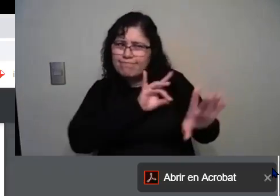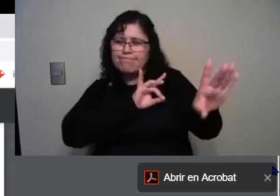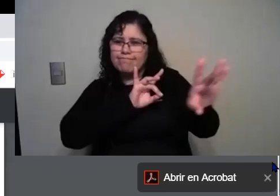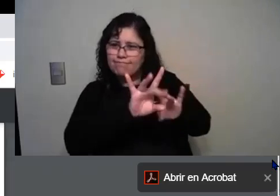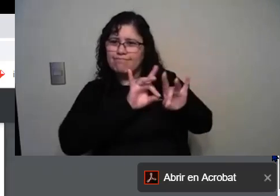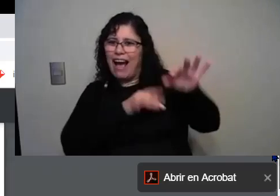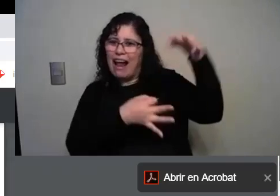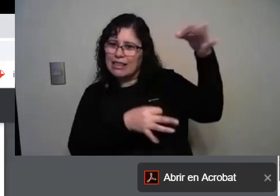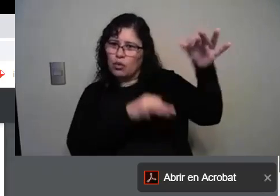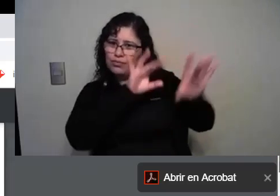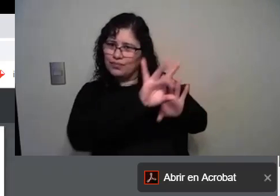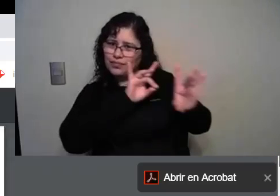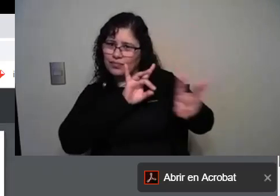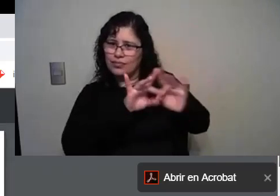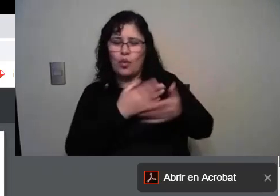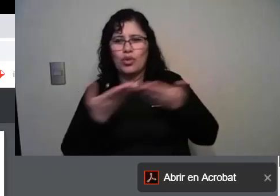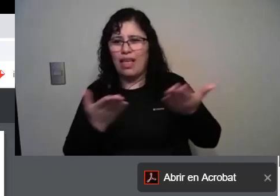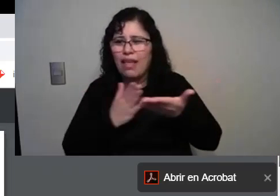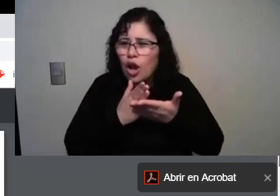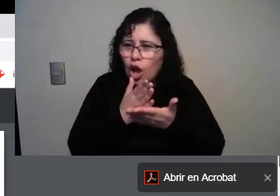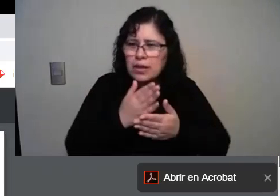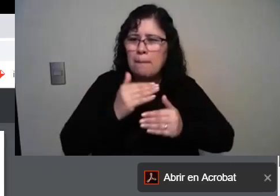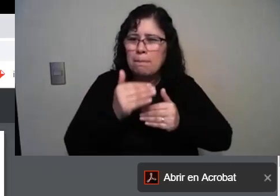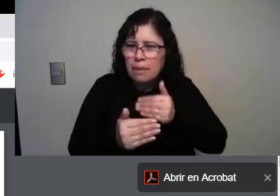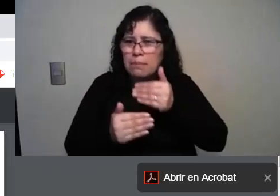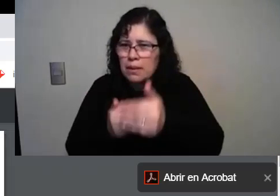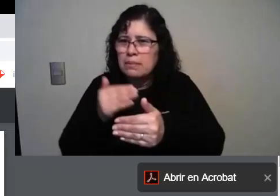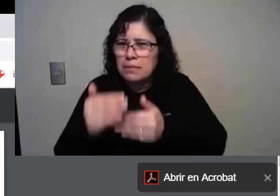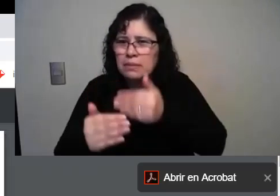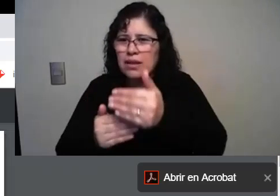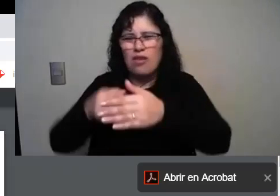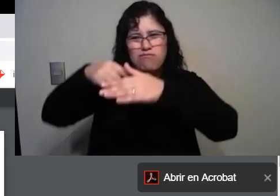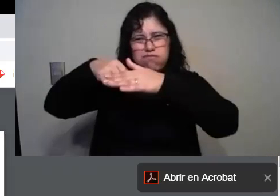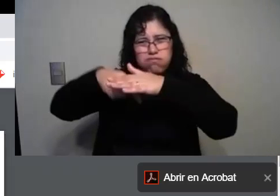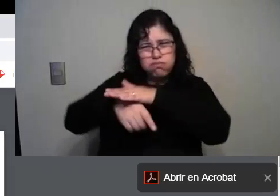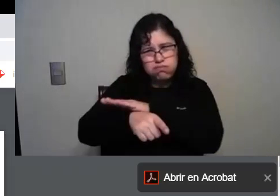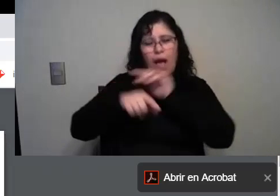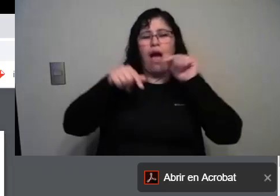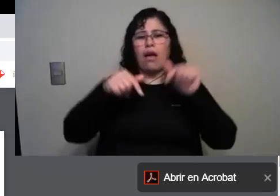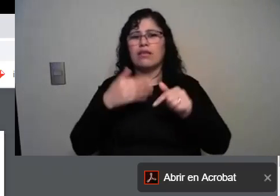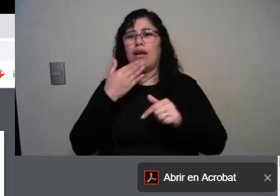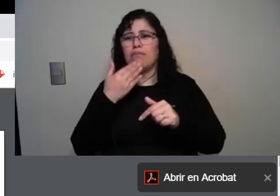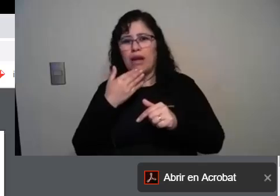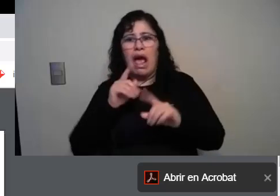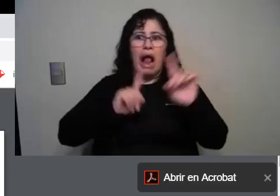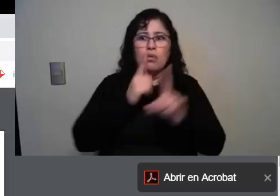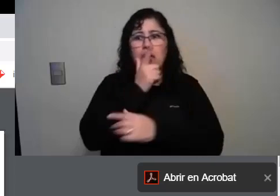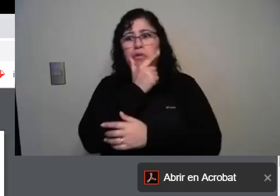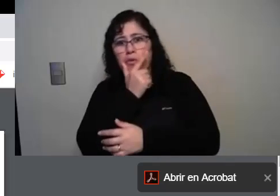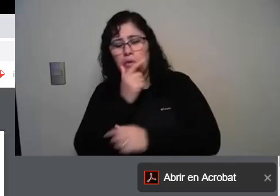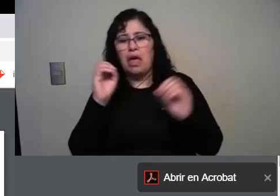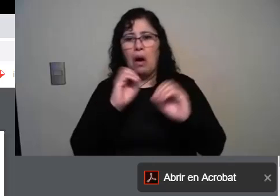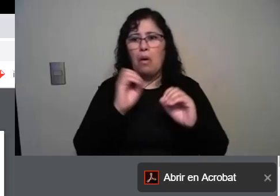La idea es que vayan desarrollándolo muy paulatinamente y vamos resolviendo y ayudando y derivando a los profesores que